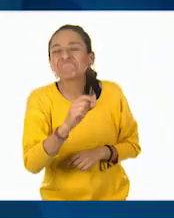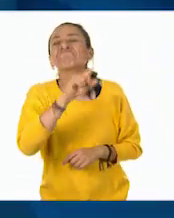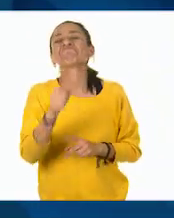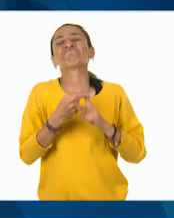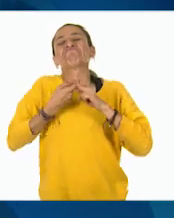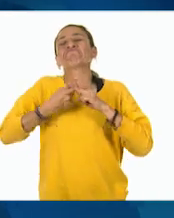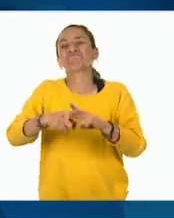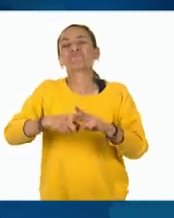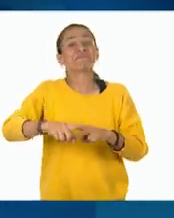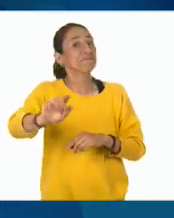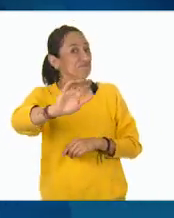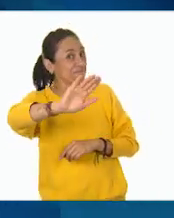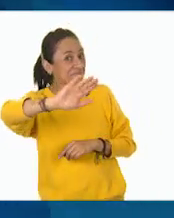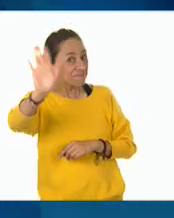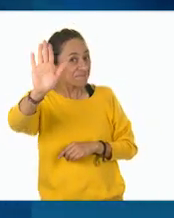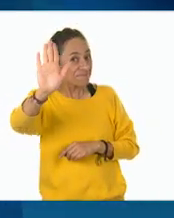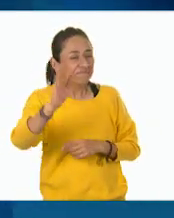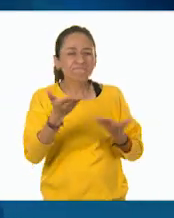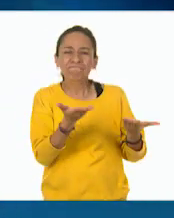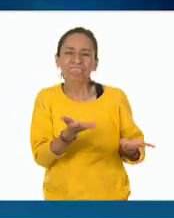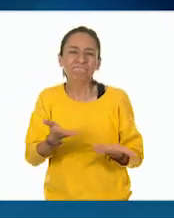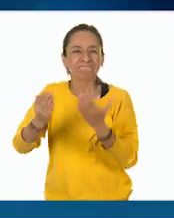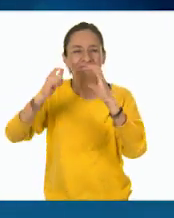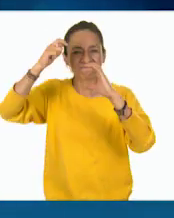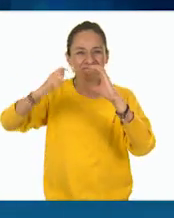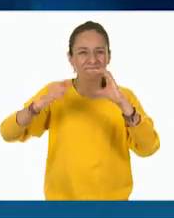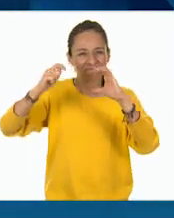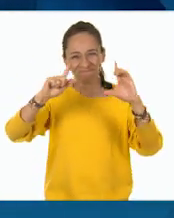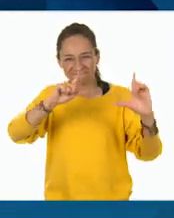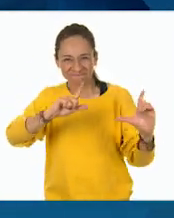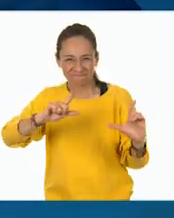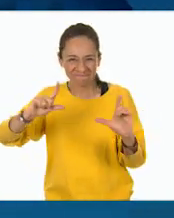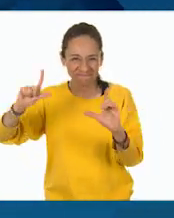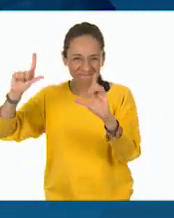¡Hola! ¡Vamos a ver el siguiente video!